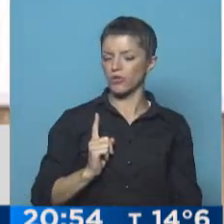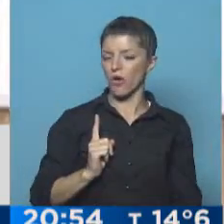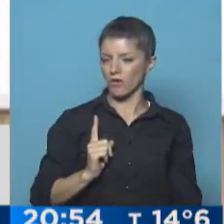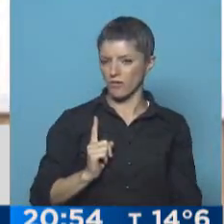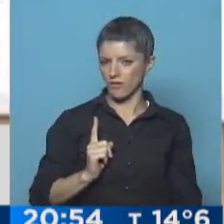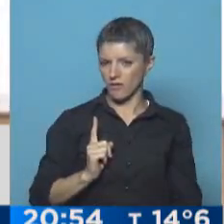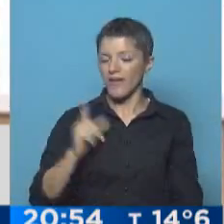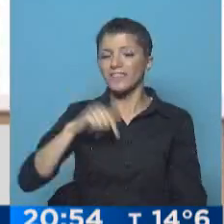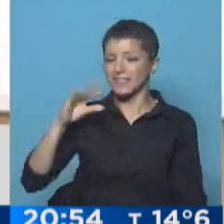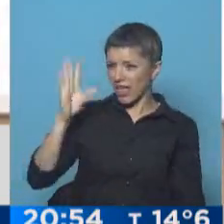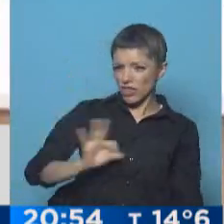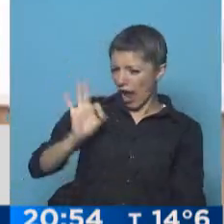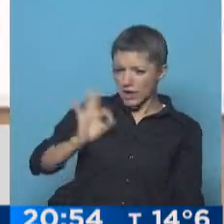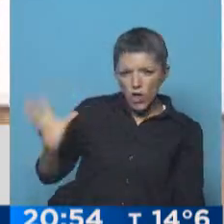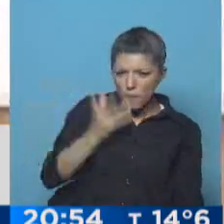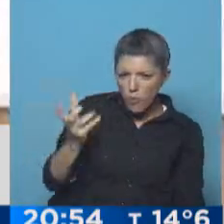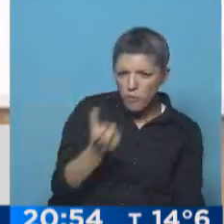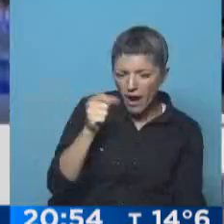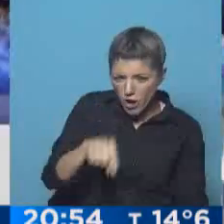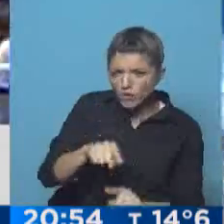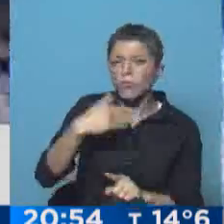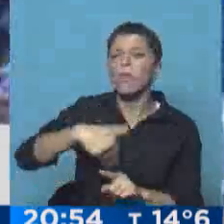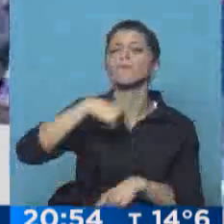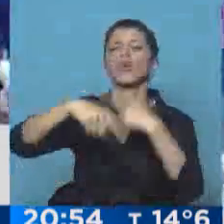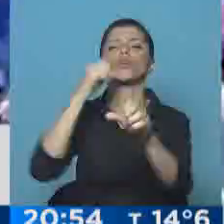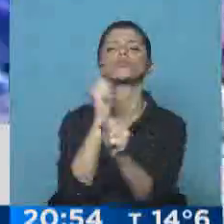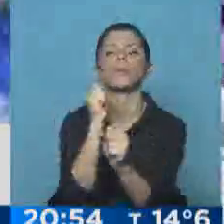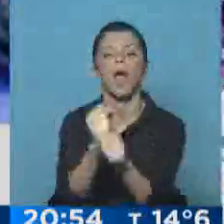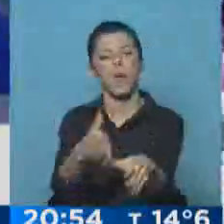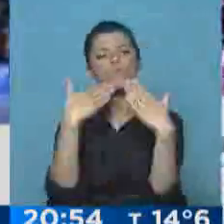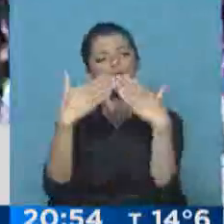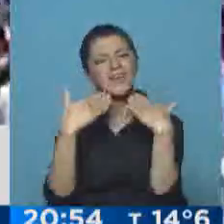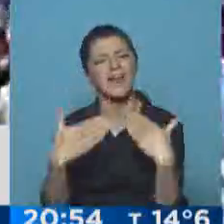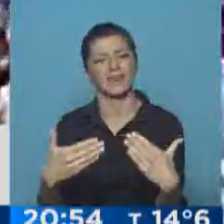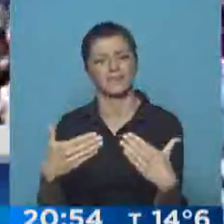esta conquista. Vamos a seguir trabajando juntos. Muchísimas gracias.